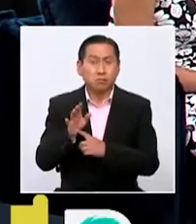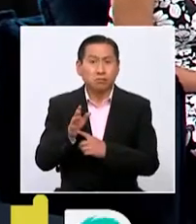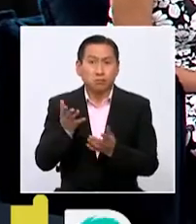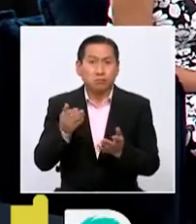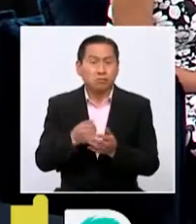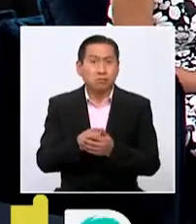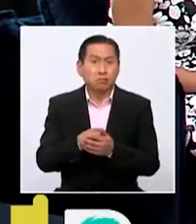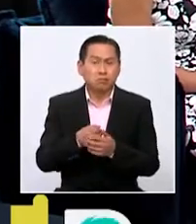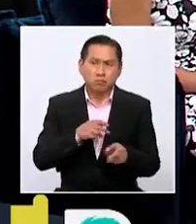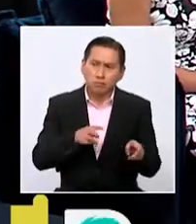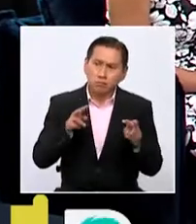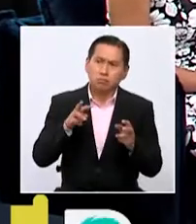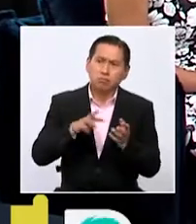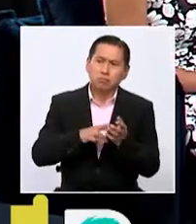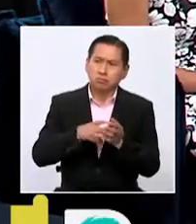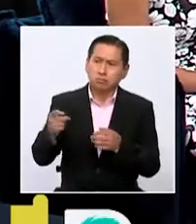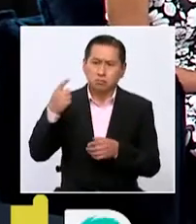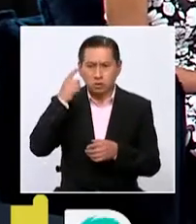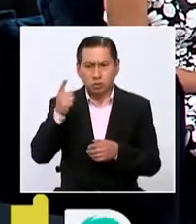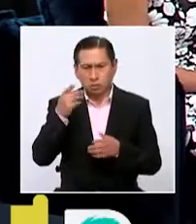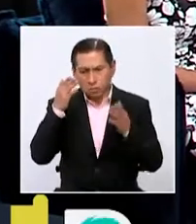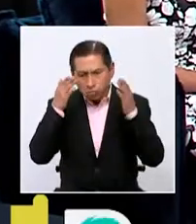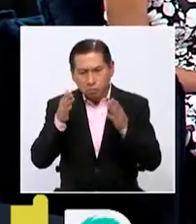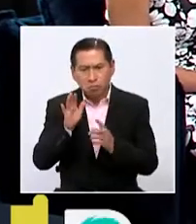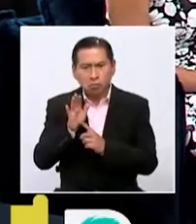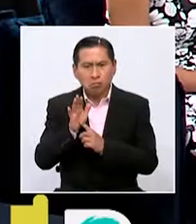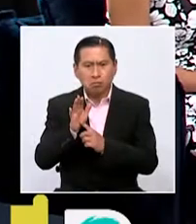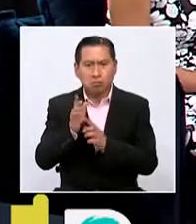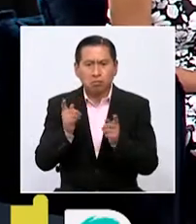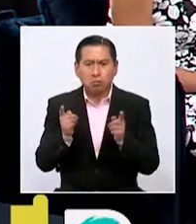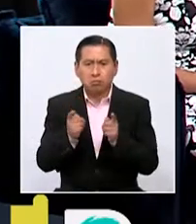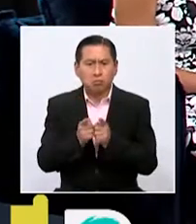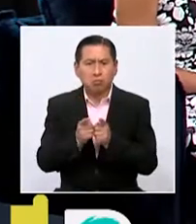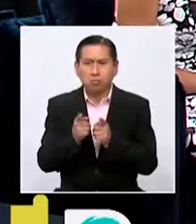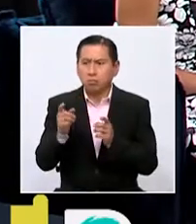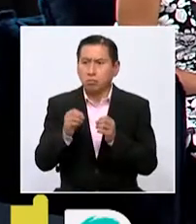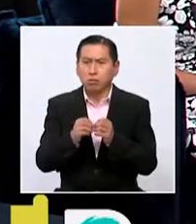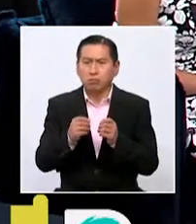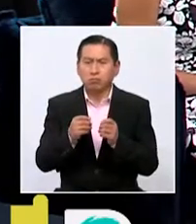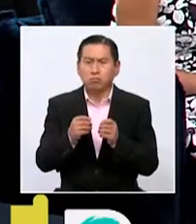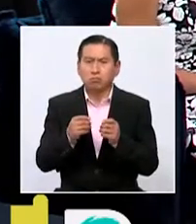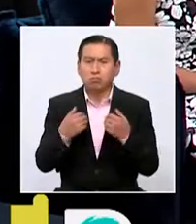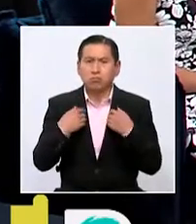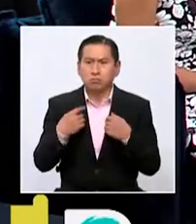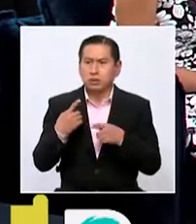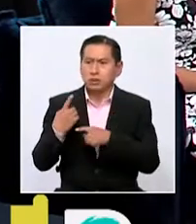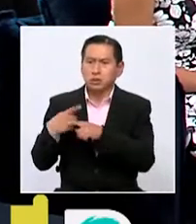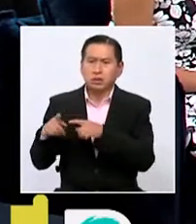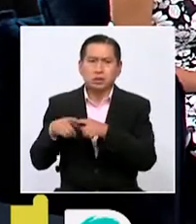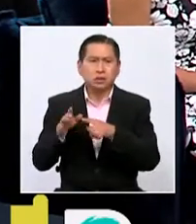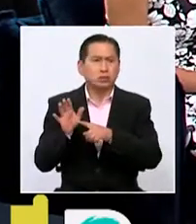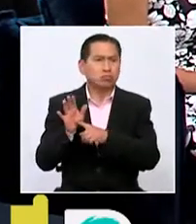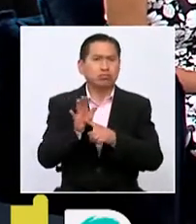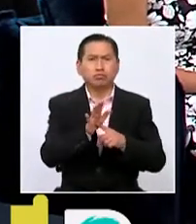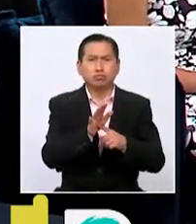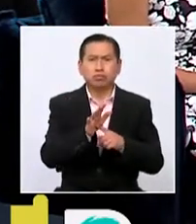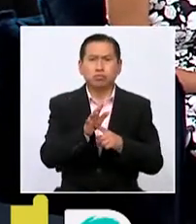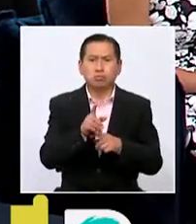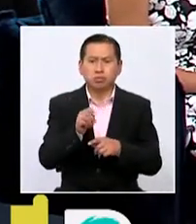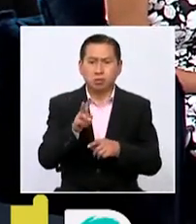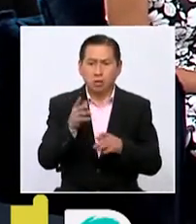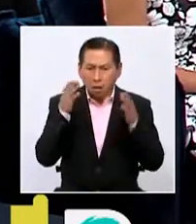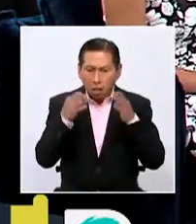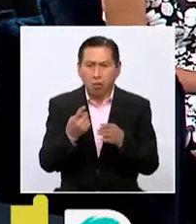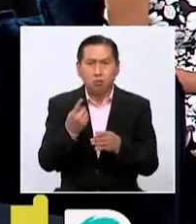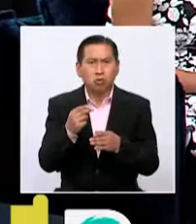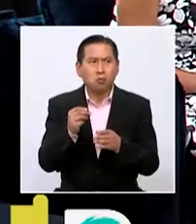que va más allá de una simple visión de cómo hacer una estructura dramatúrgica para un contenido televisivo, sino que va más allá la forma